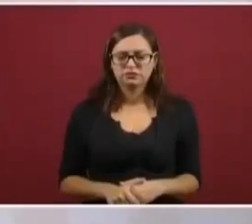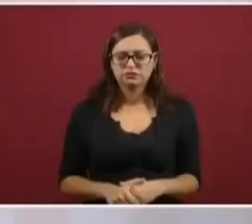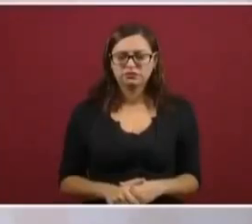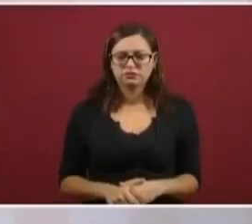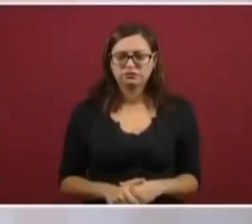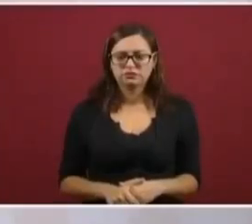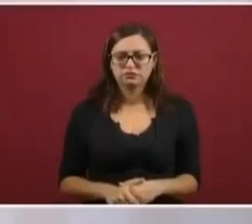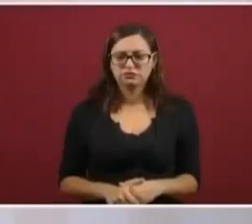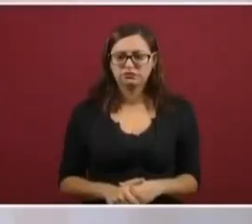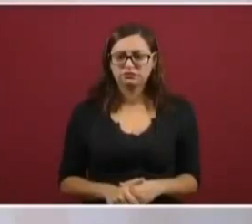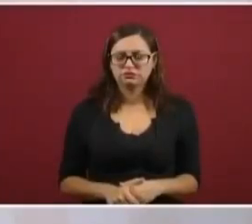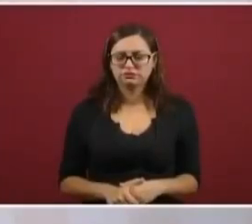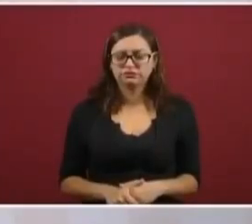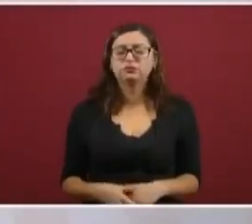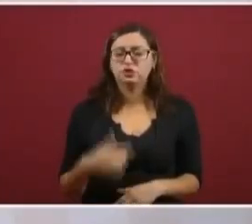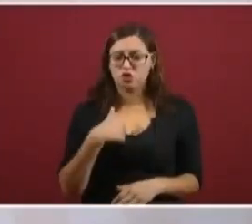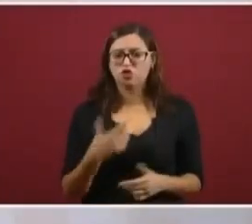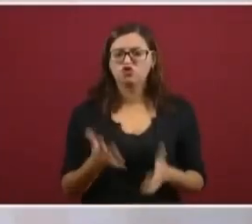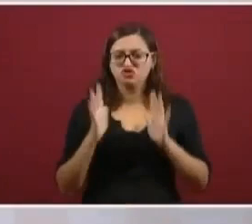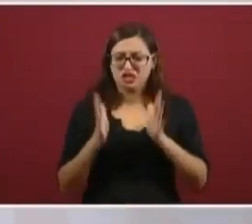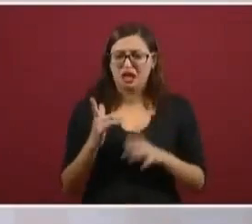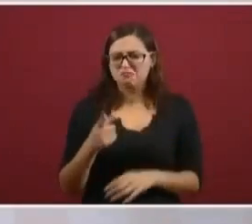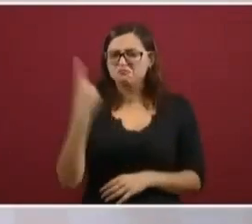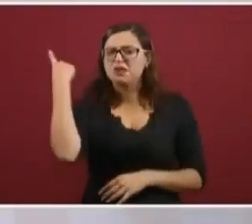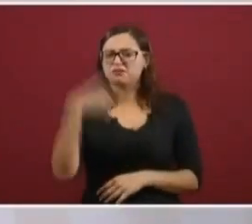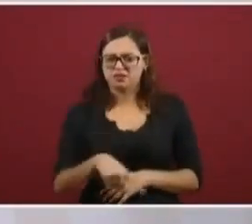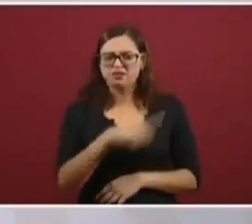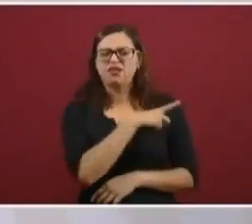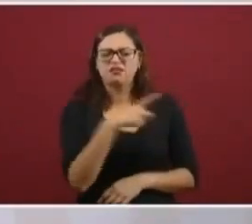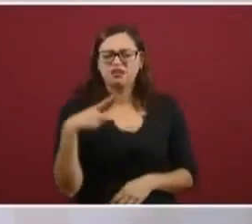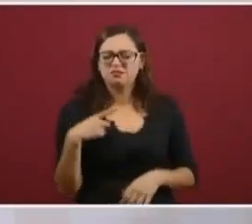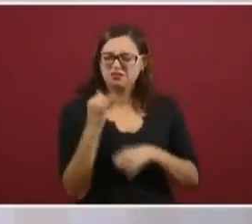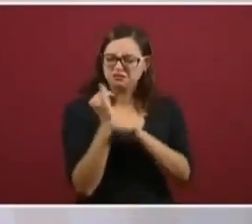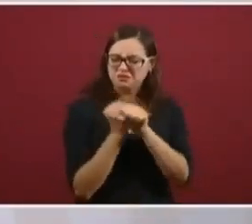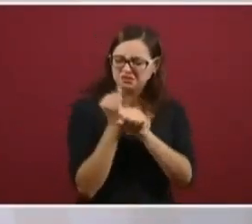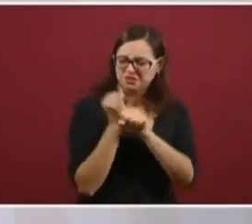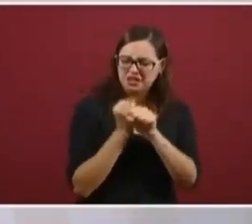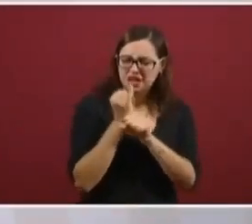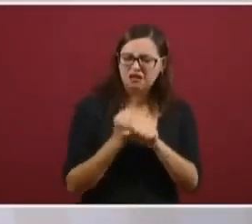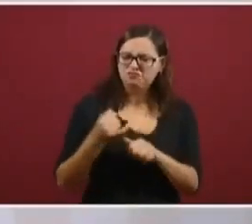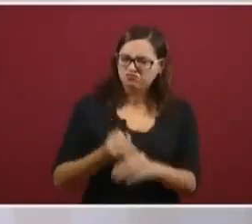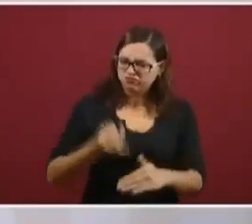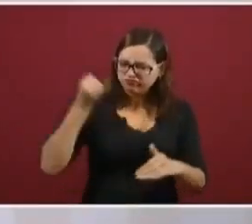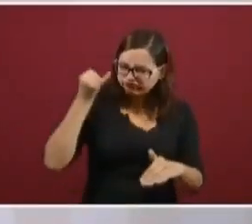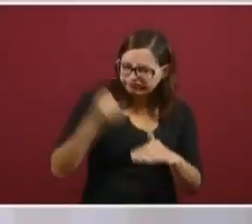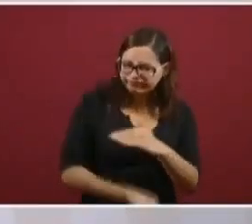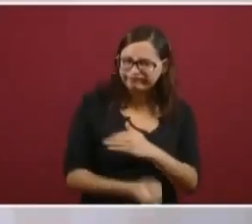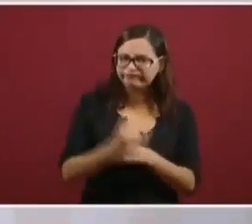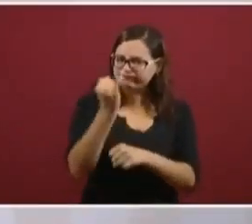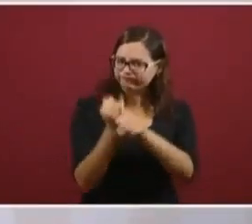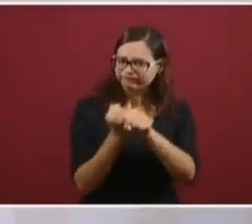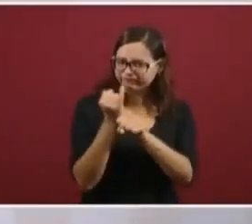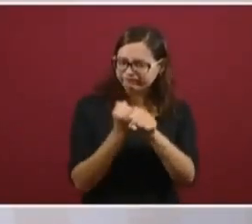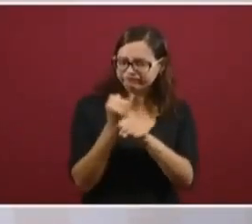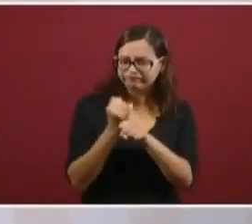que se haga una investigación a fondo y sobre todo